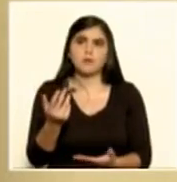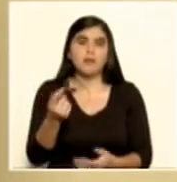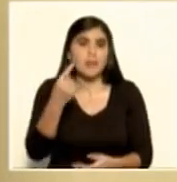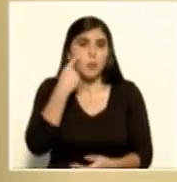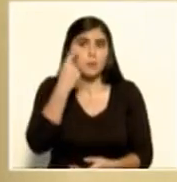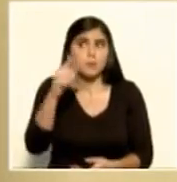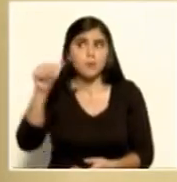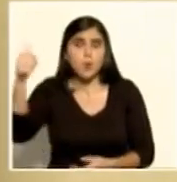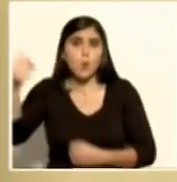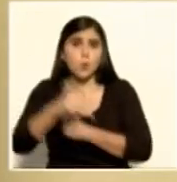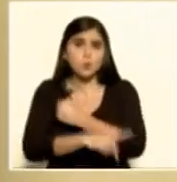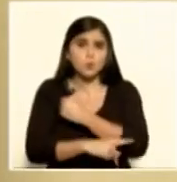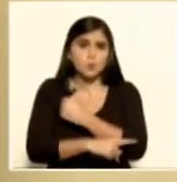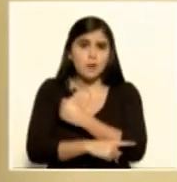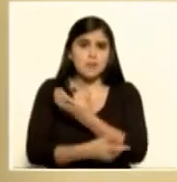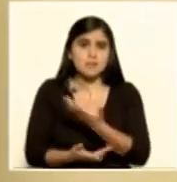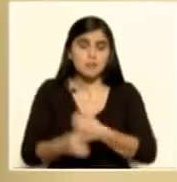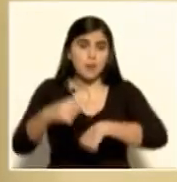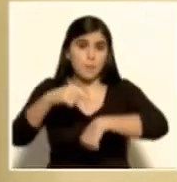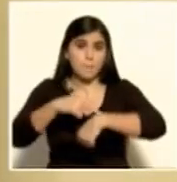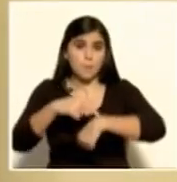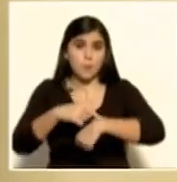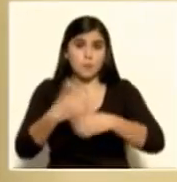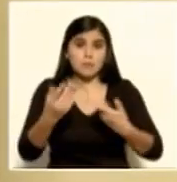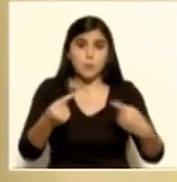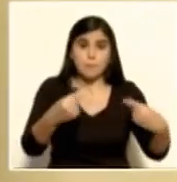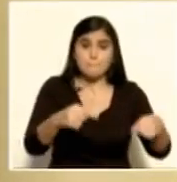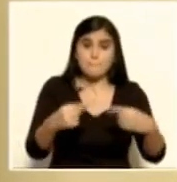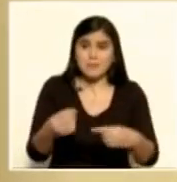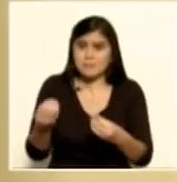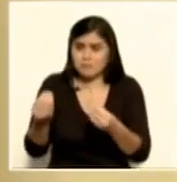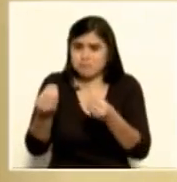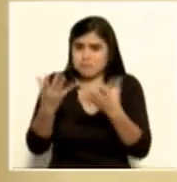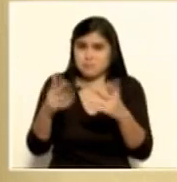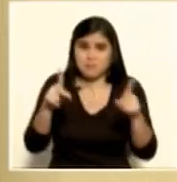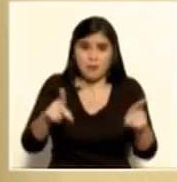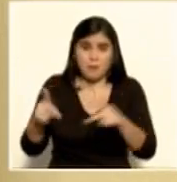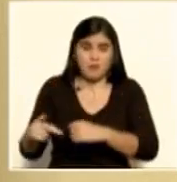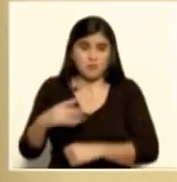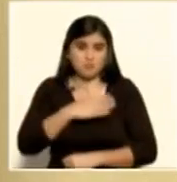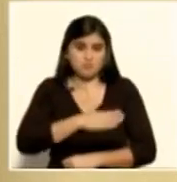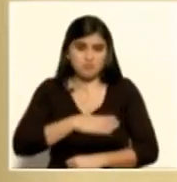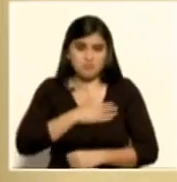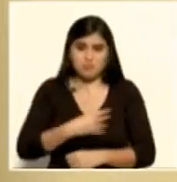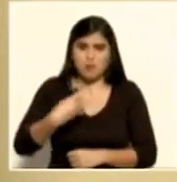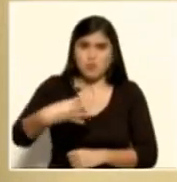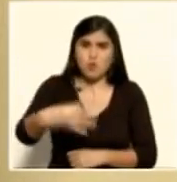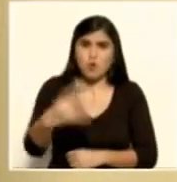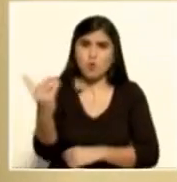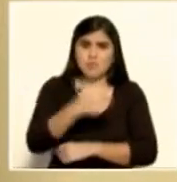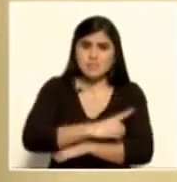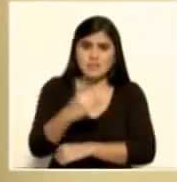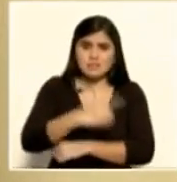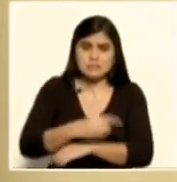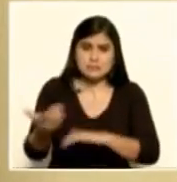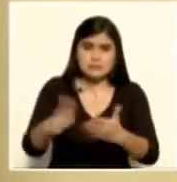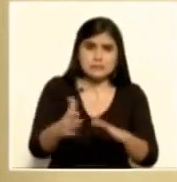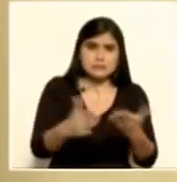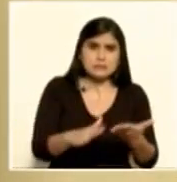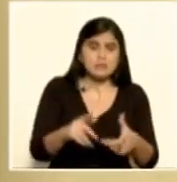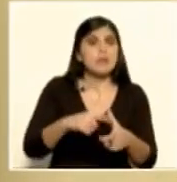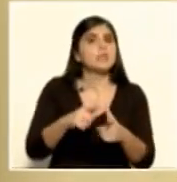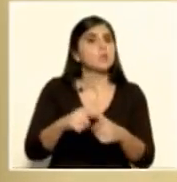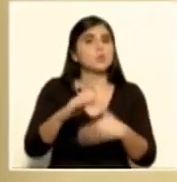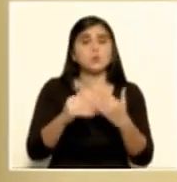otros países justamente es que cuando ya ocurren decenas de personas fallecidas por día, la gente ya no quiere salir, la gente no quiere hacer actividad, y eso